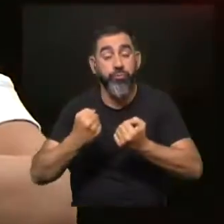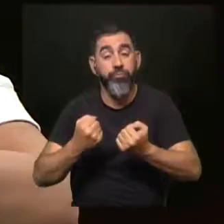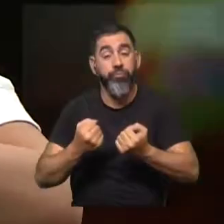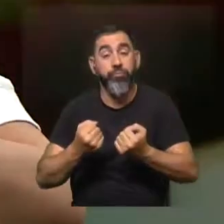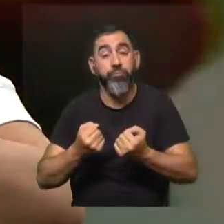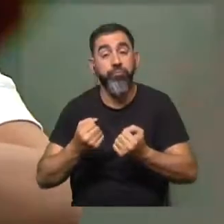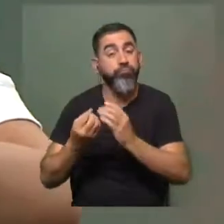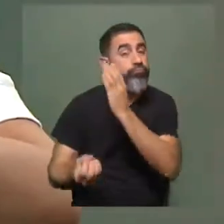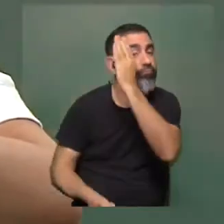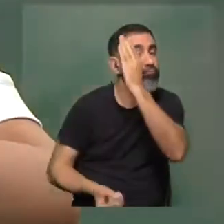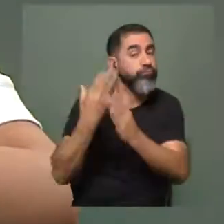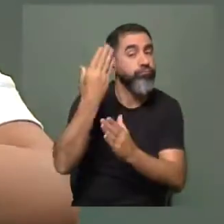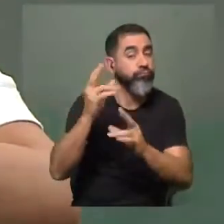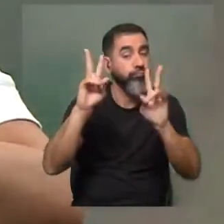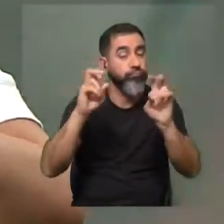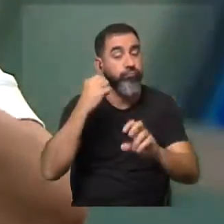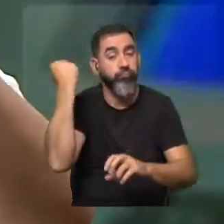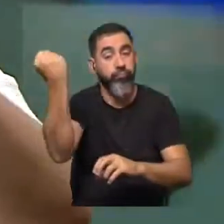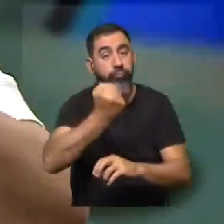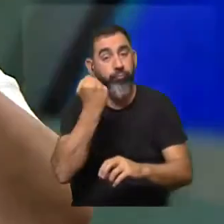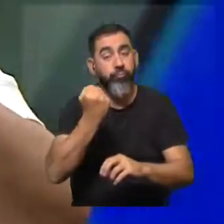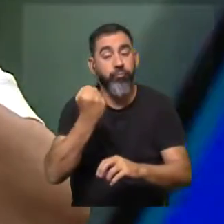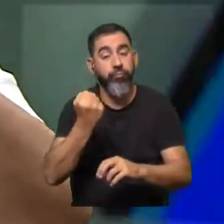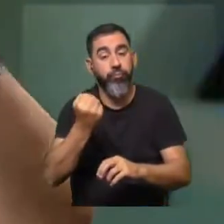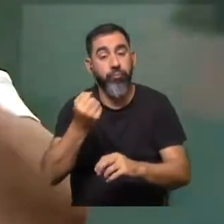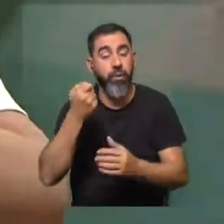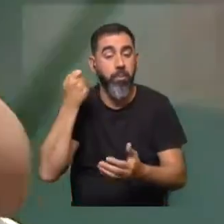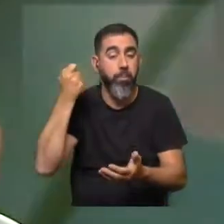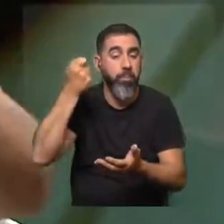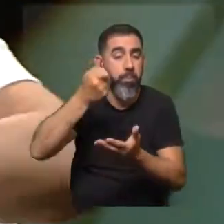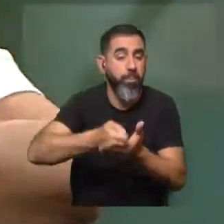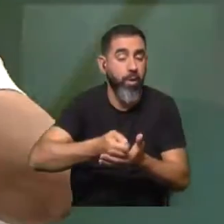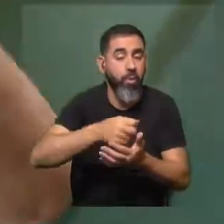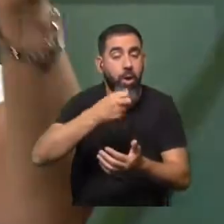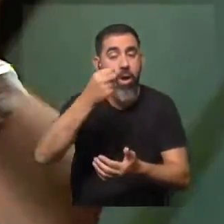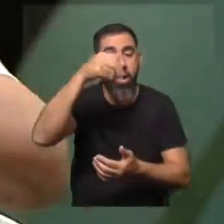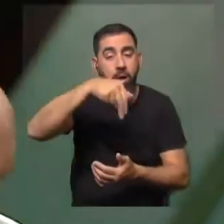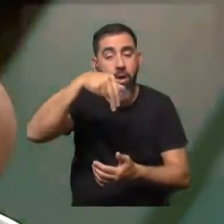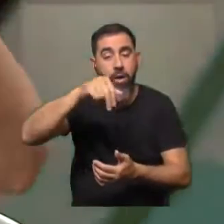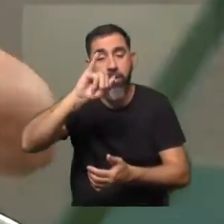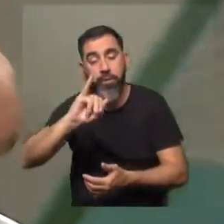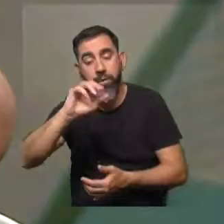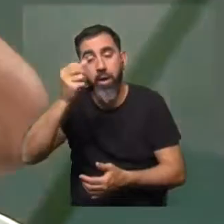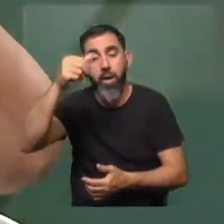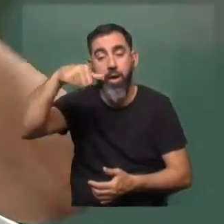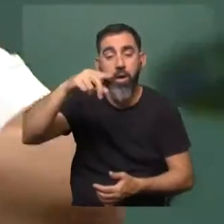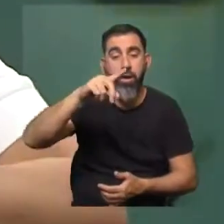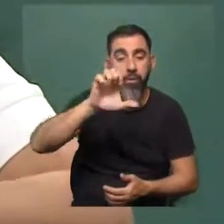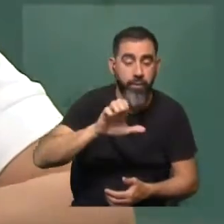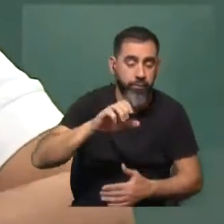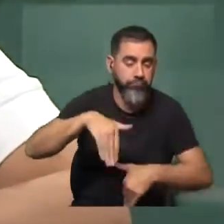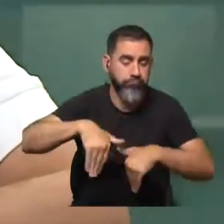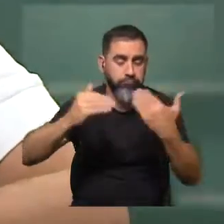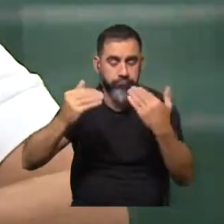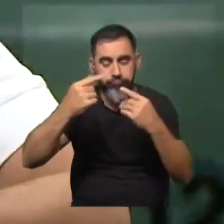pata innovadora al proyecto, ¿no? Dentro de las fuentes de financiación, ya sea la ANI, ANDE, el MIEM, bueno, y